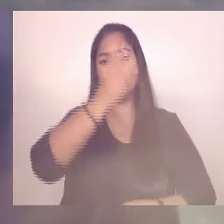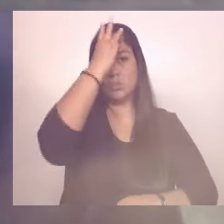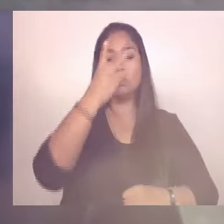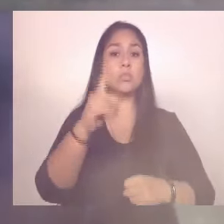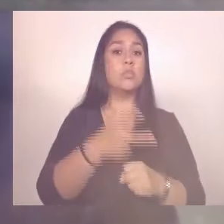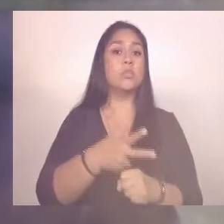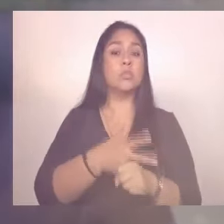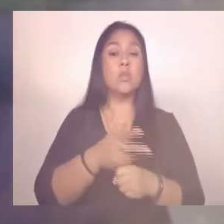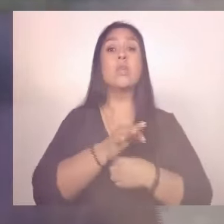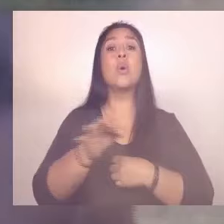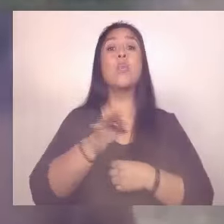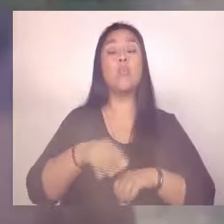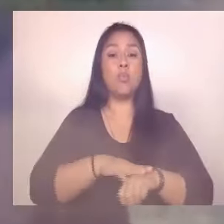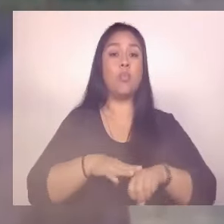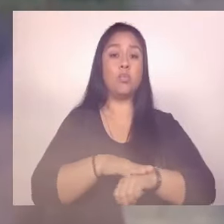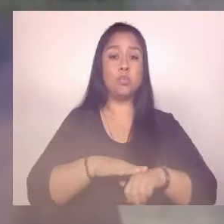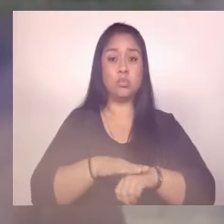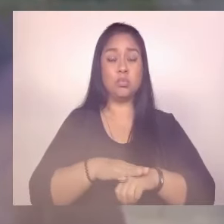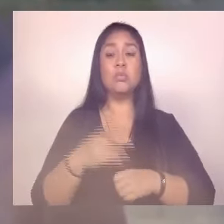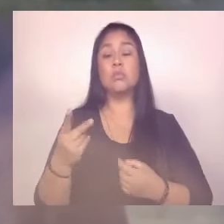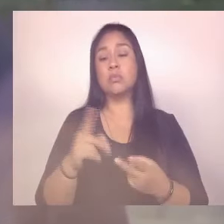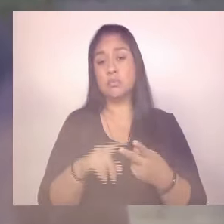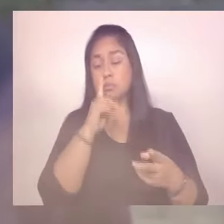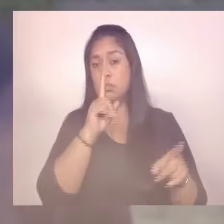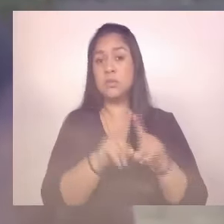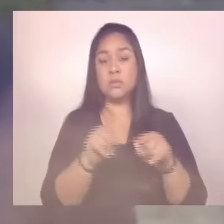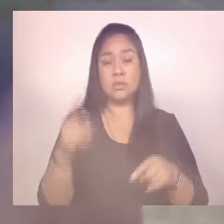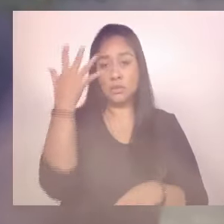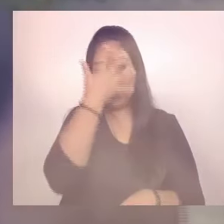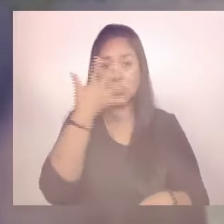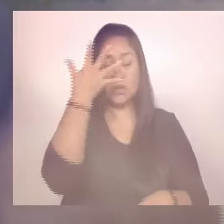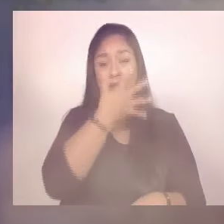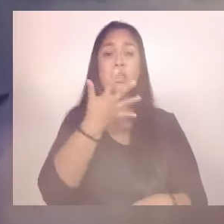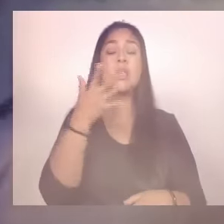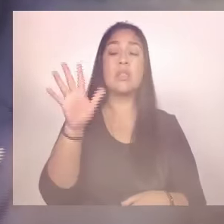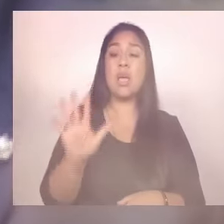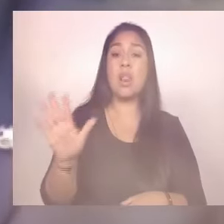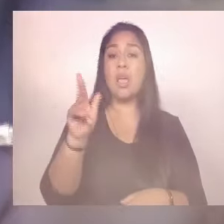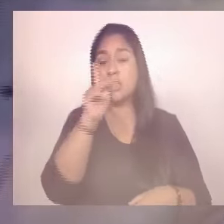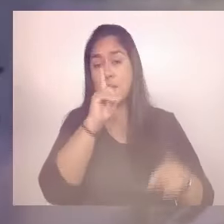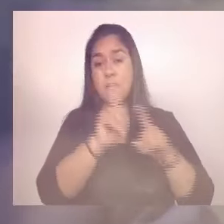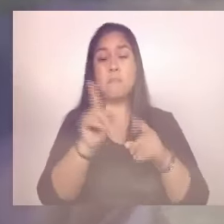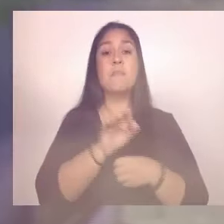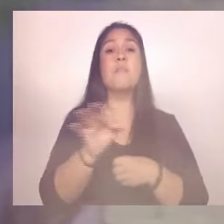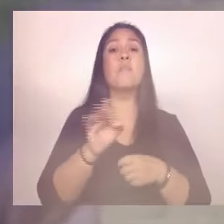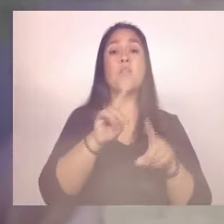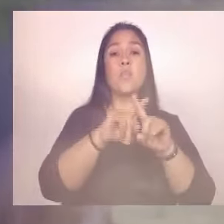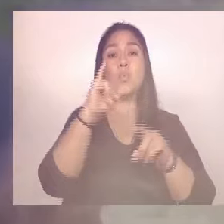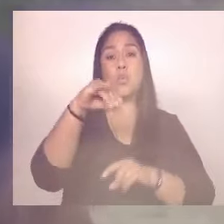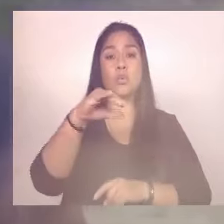de Guatemala, del pueblo mestizo, del pueblo garinagu del Caribe y del pueblo